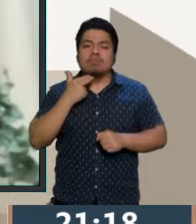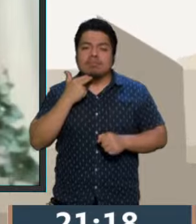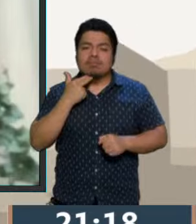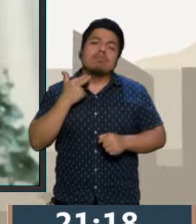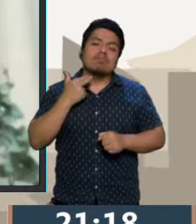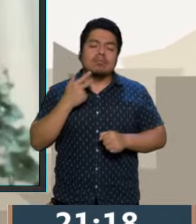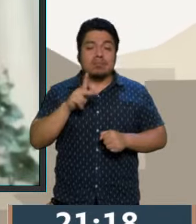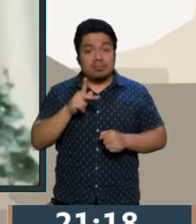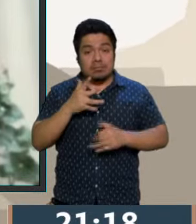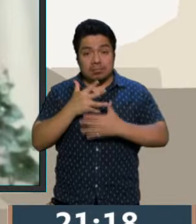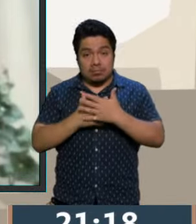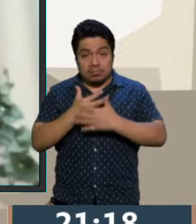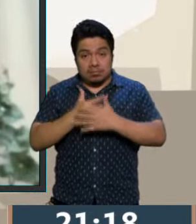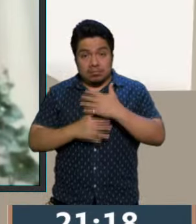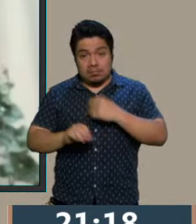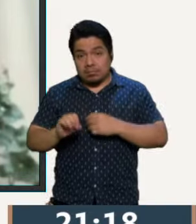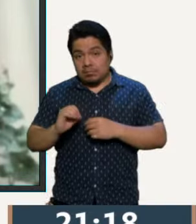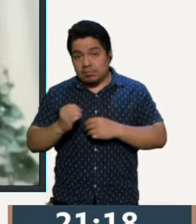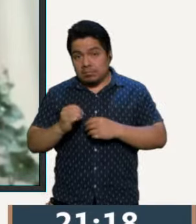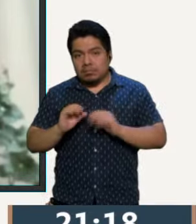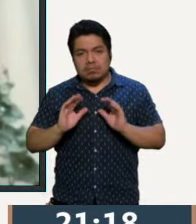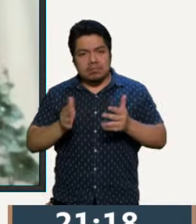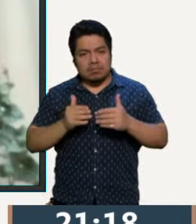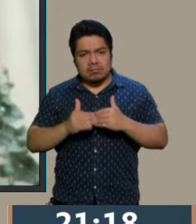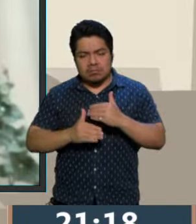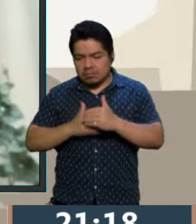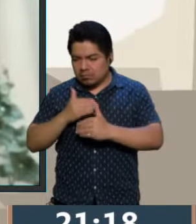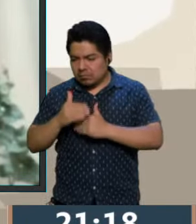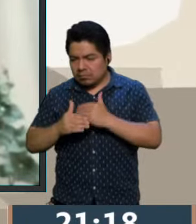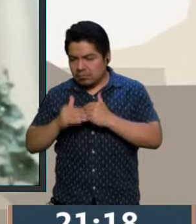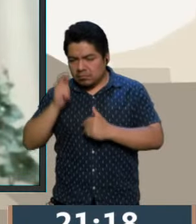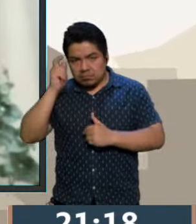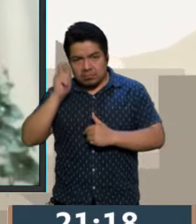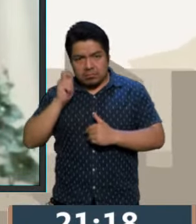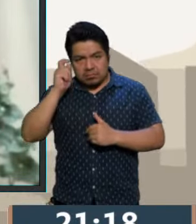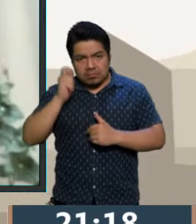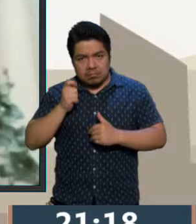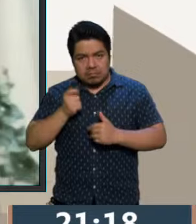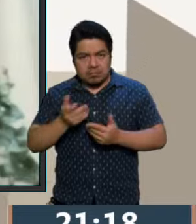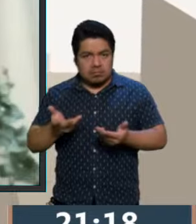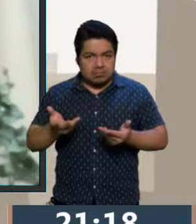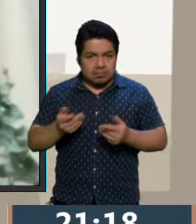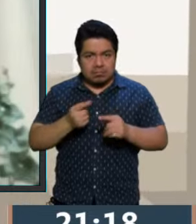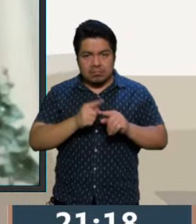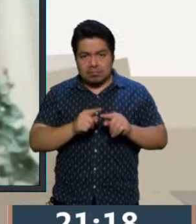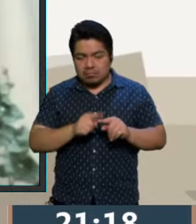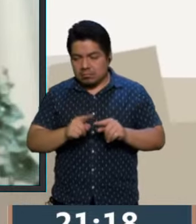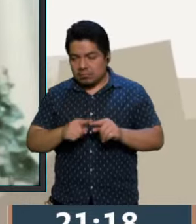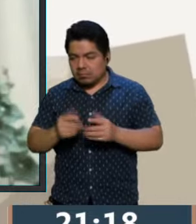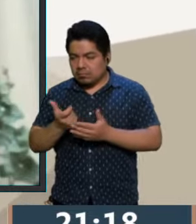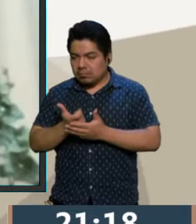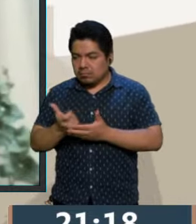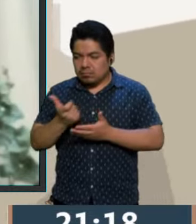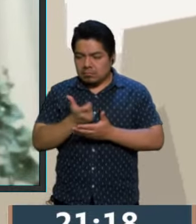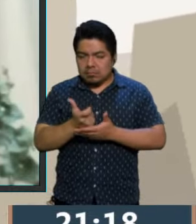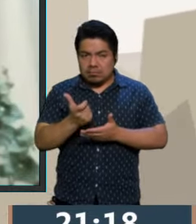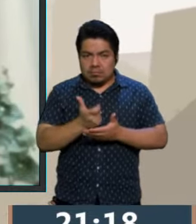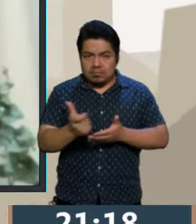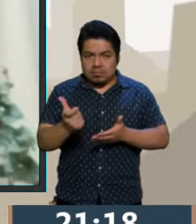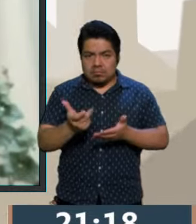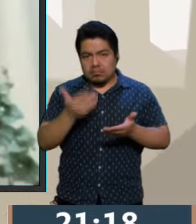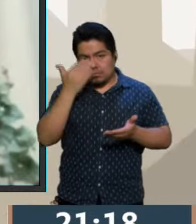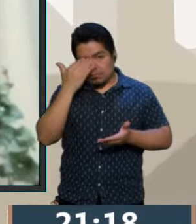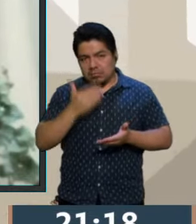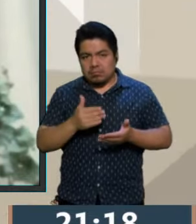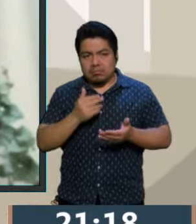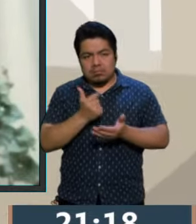el 15 de octubre ya se estaba tramitando toda la pensión y los demás gastos que incluyen, pues ya lo sabemos,